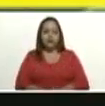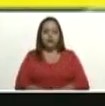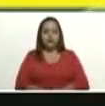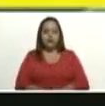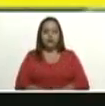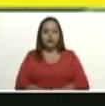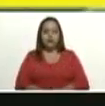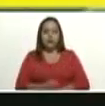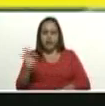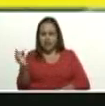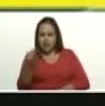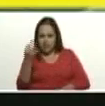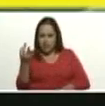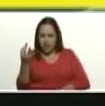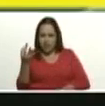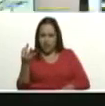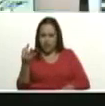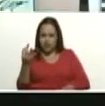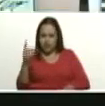La tercera, ¿verdad?